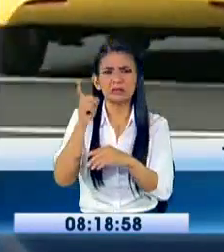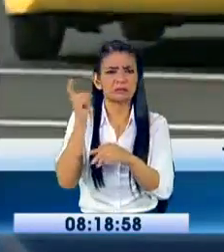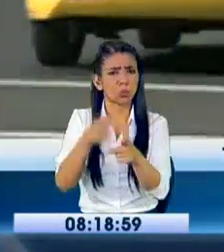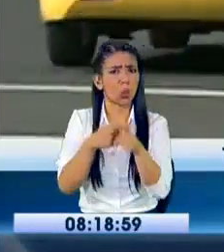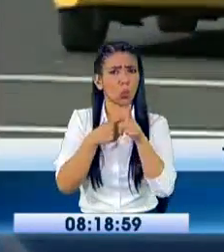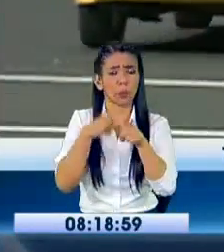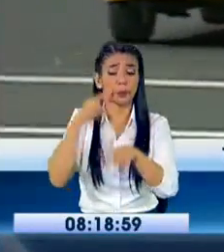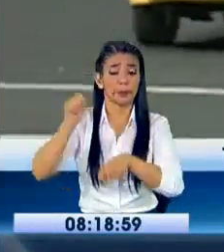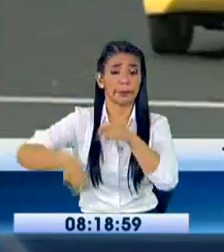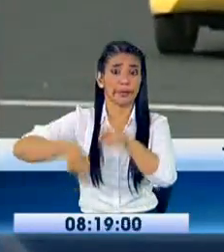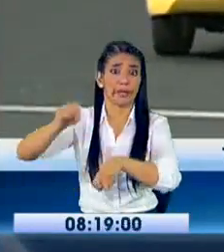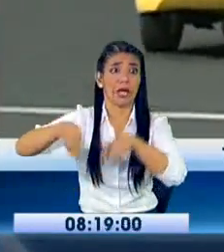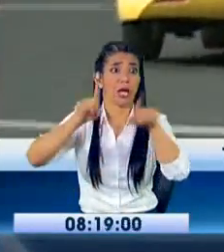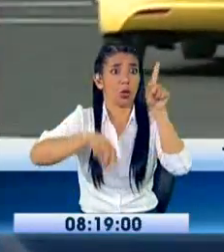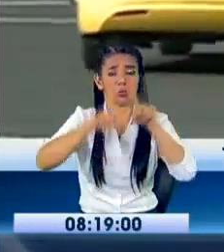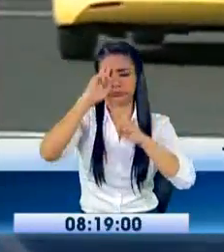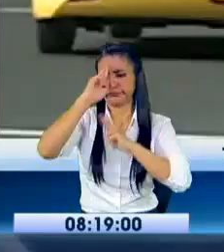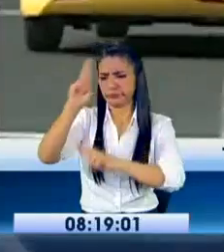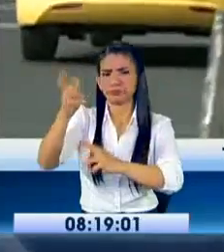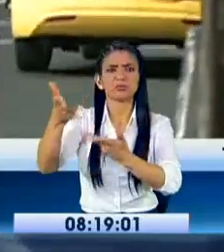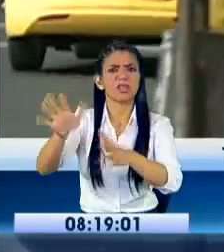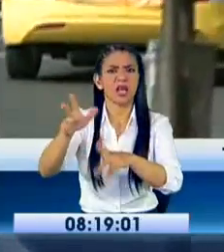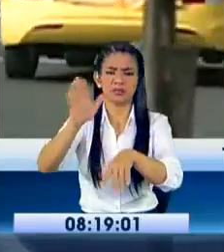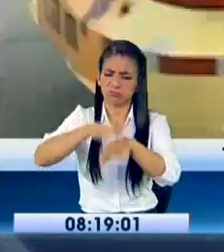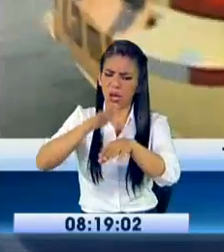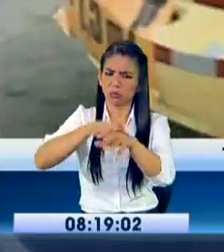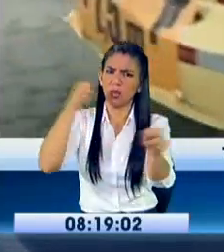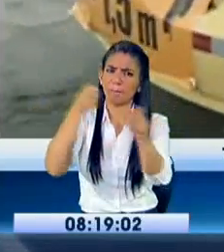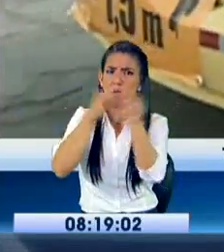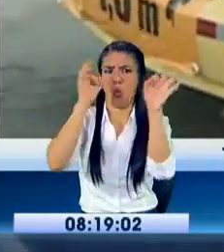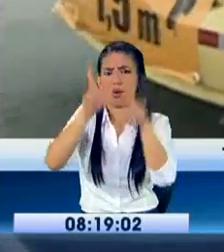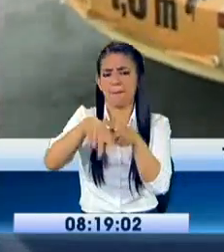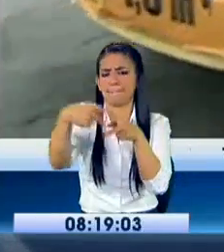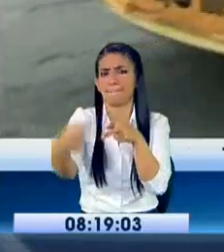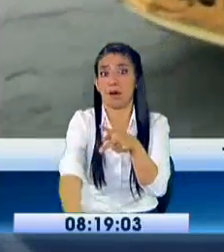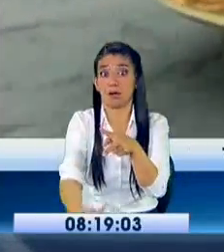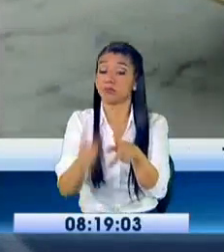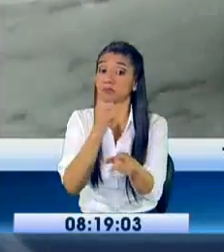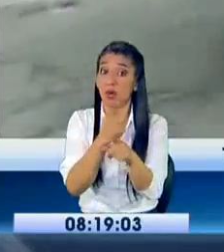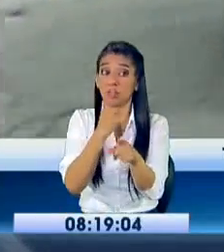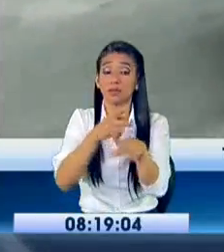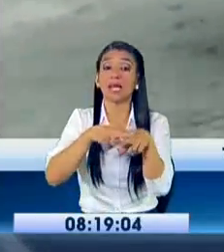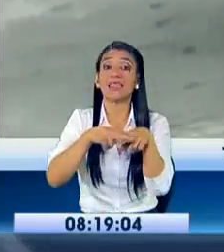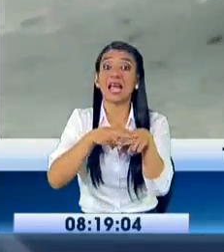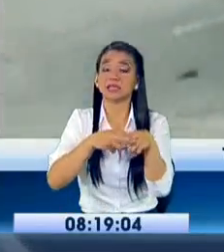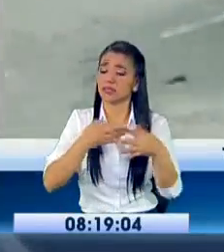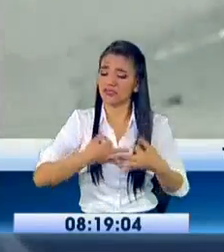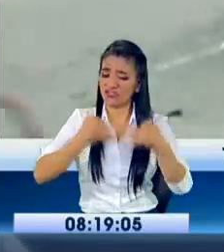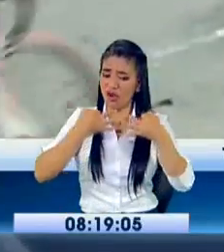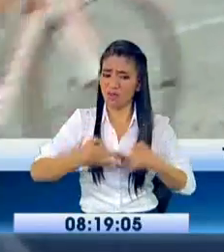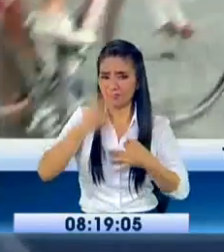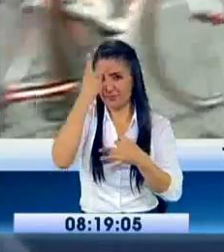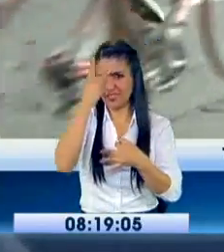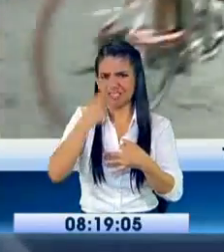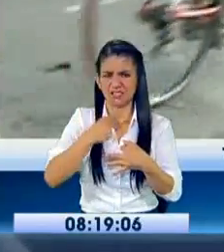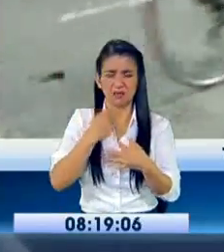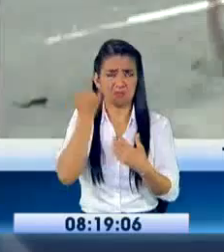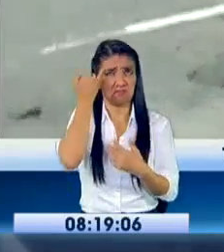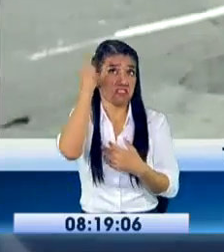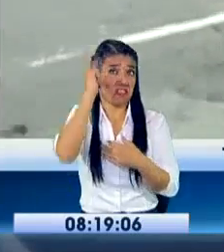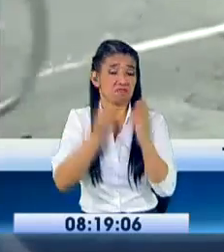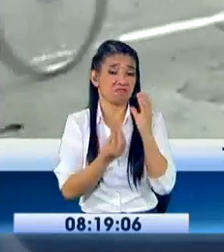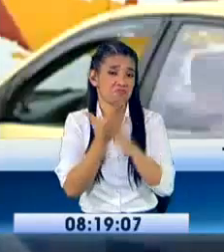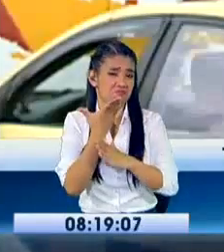desarrolle el deporte. El servicio de escolta que ellos brindan, usted lo puede encontrar a través de su página web. web OK Taxi. La gente puede